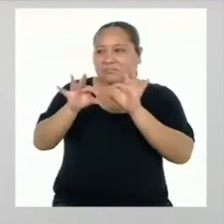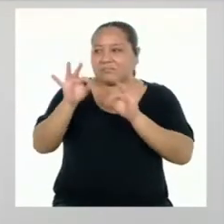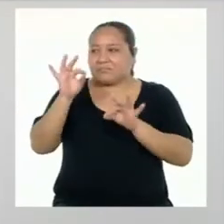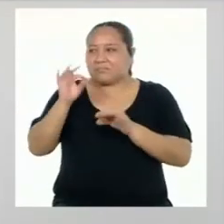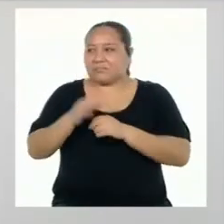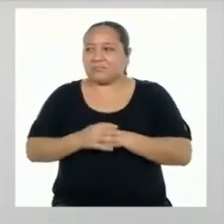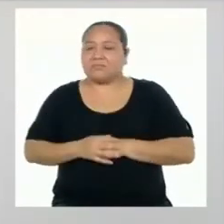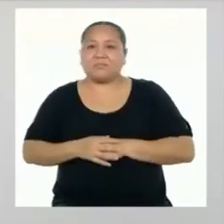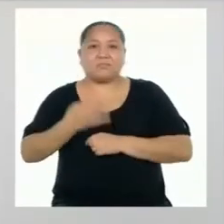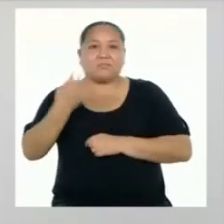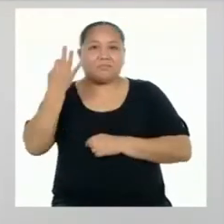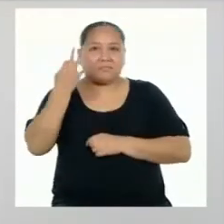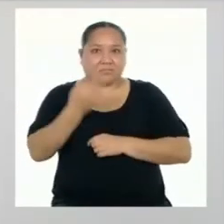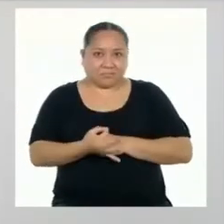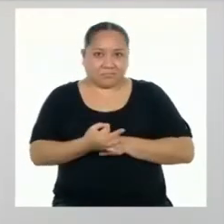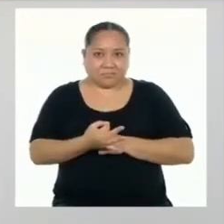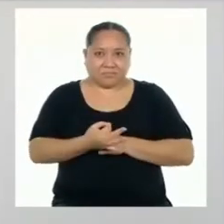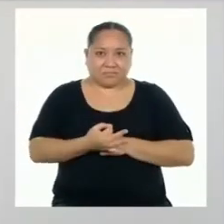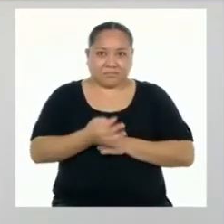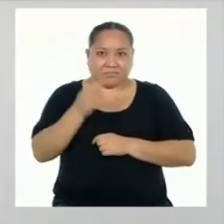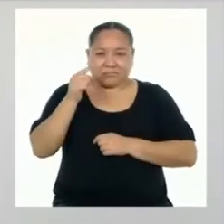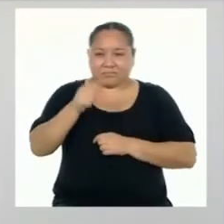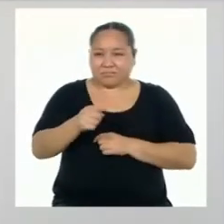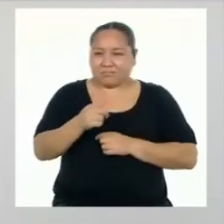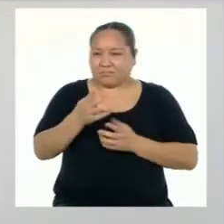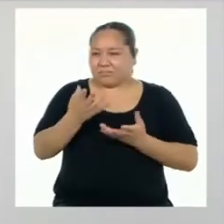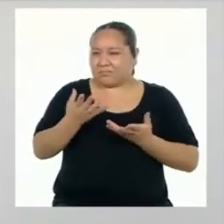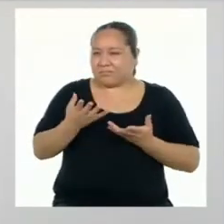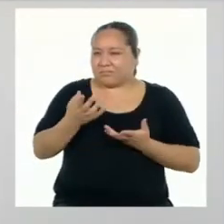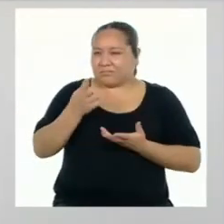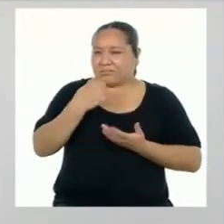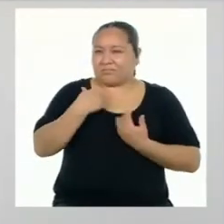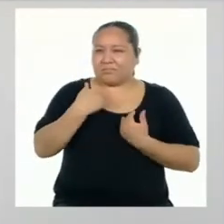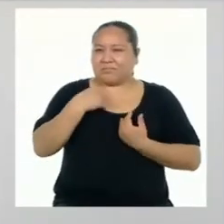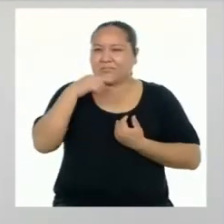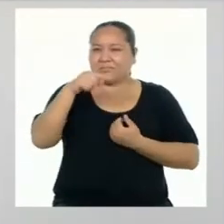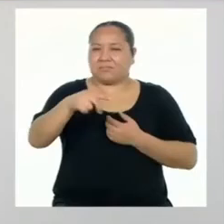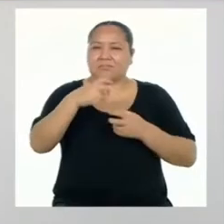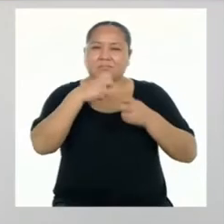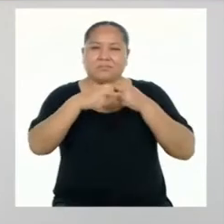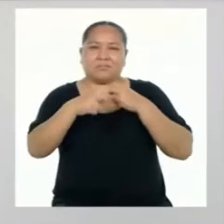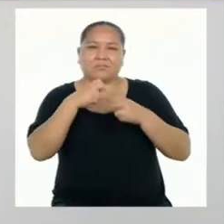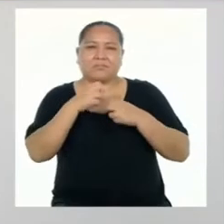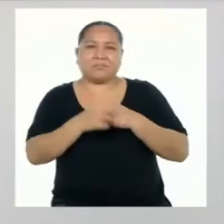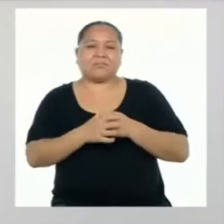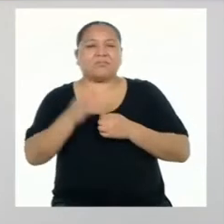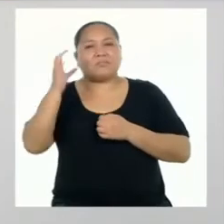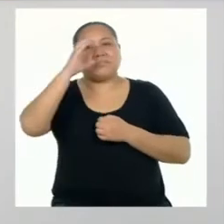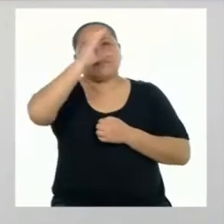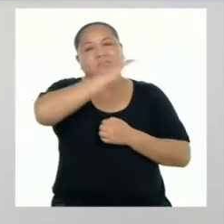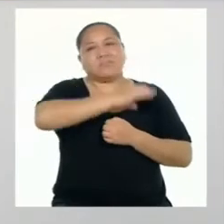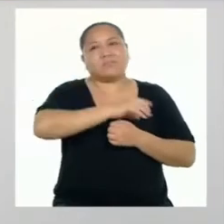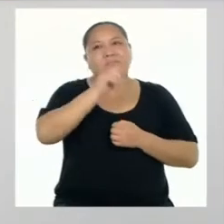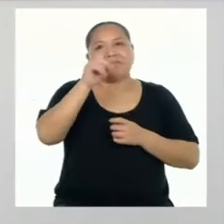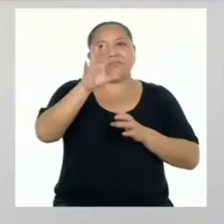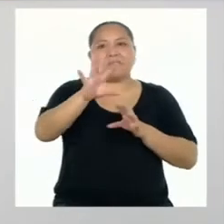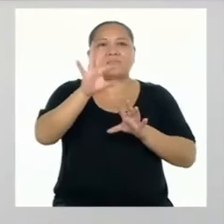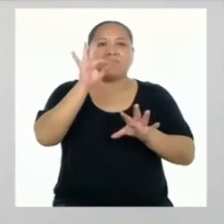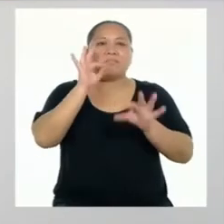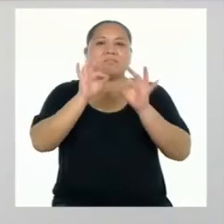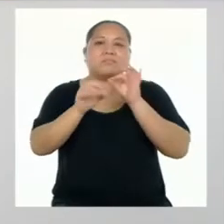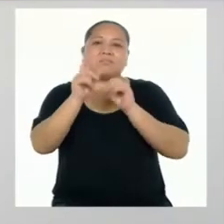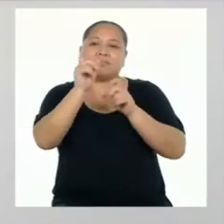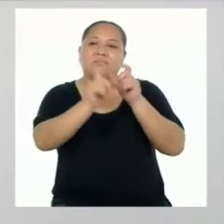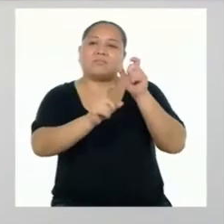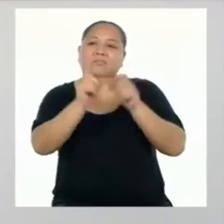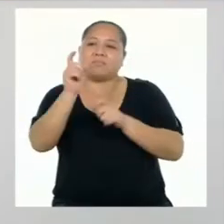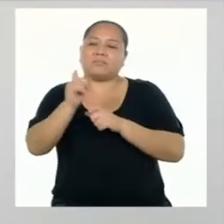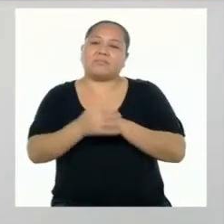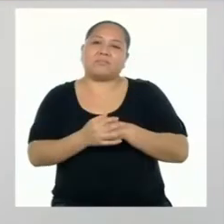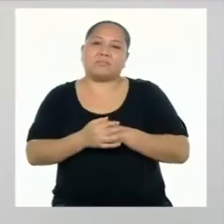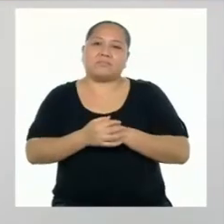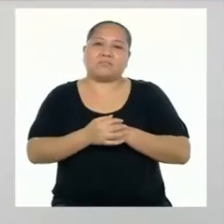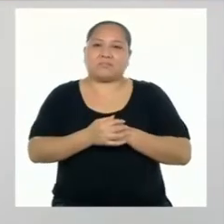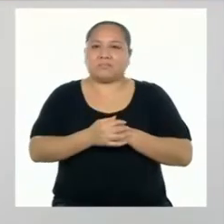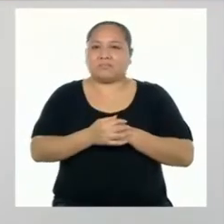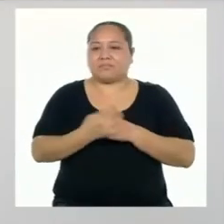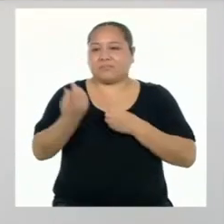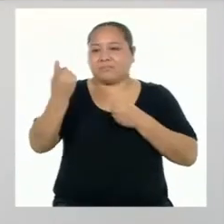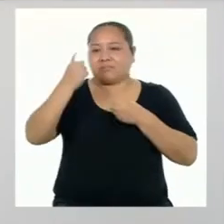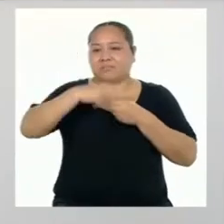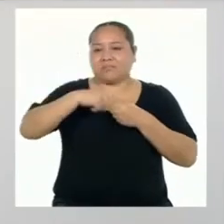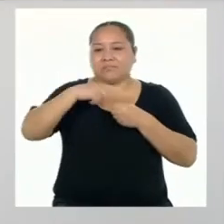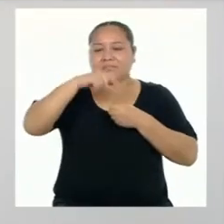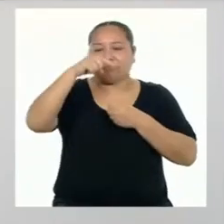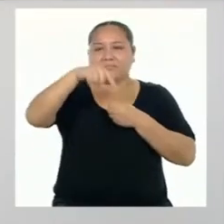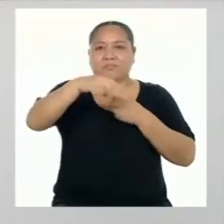que realmente ocasionó el conflicto, busquemos un encuentro con las personas que fueron parte del